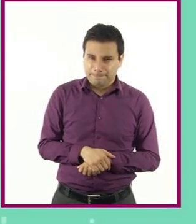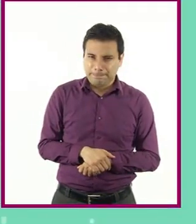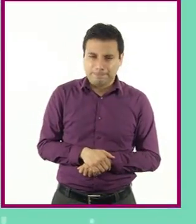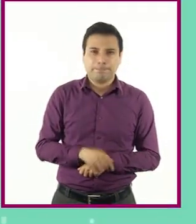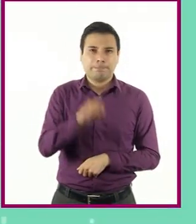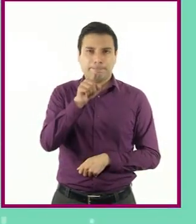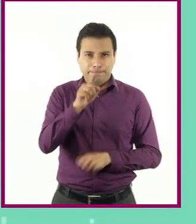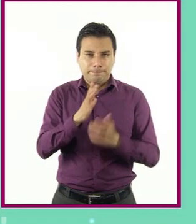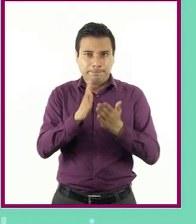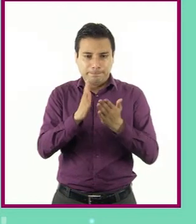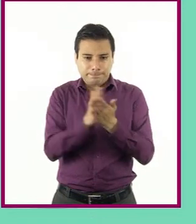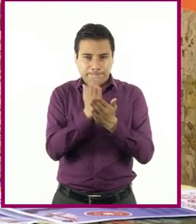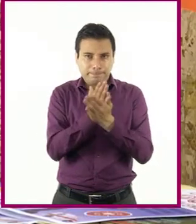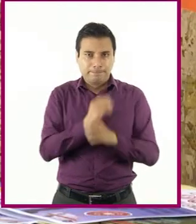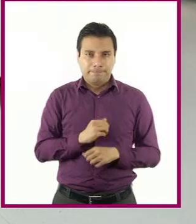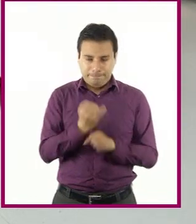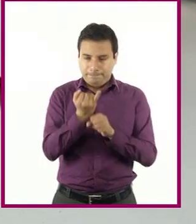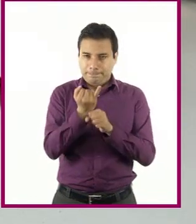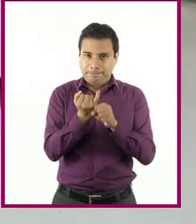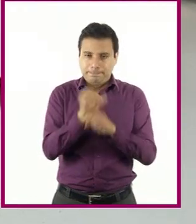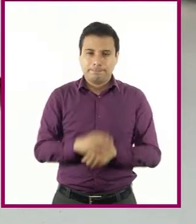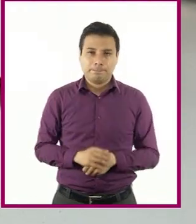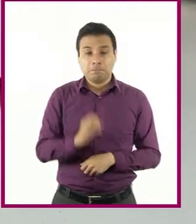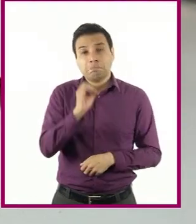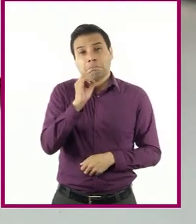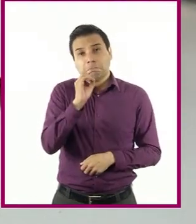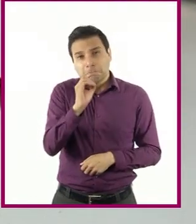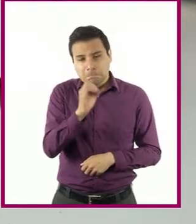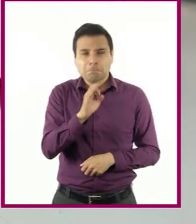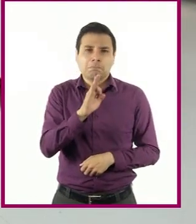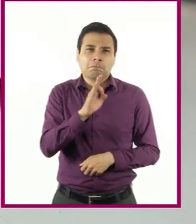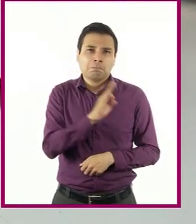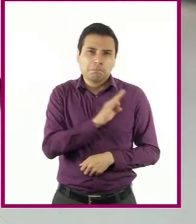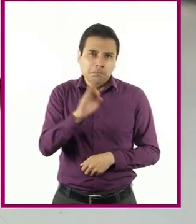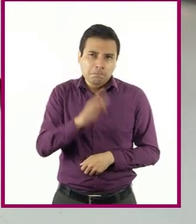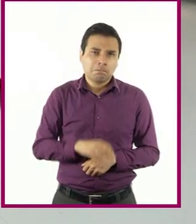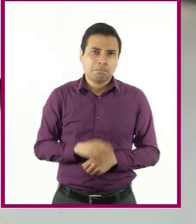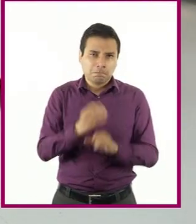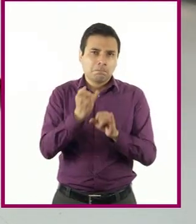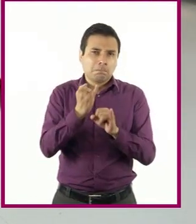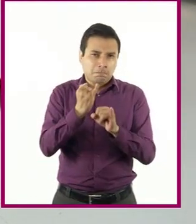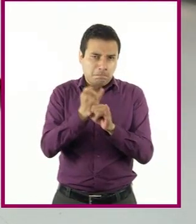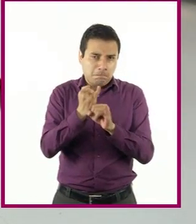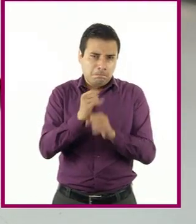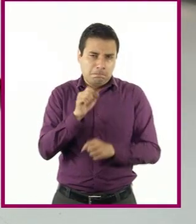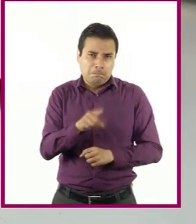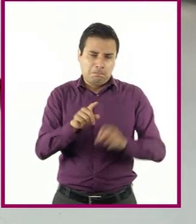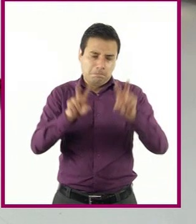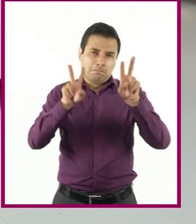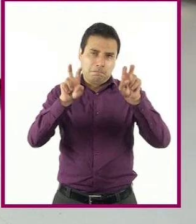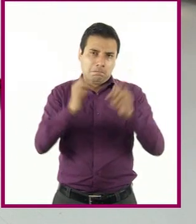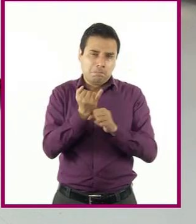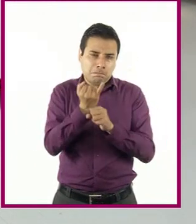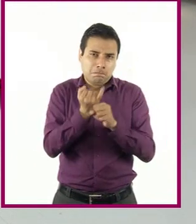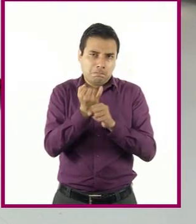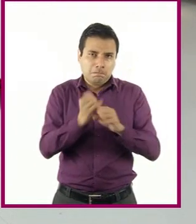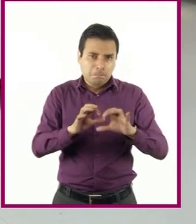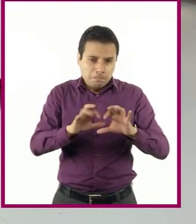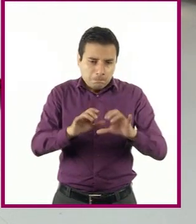para difundir información. O bien, pueden hacer uso de las TIC para conocer más de las